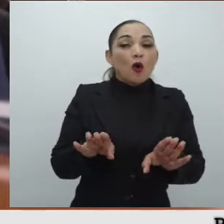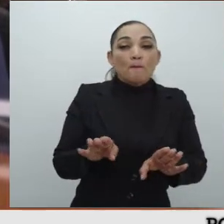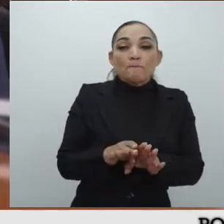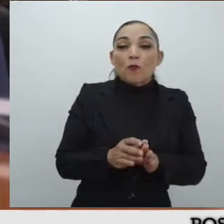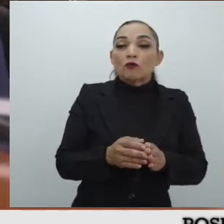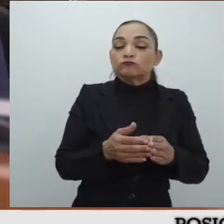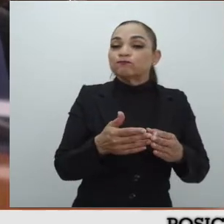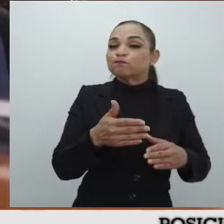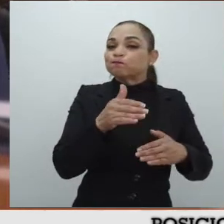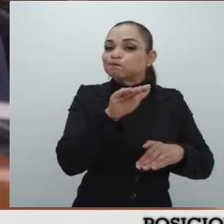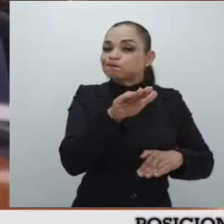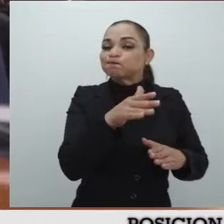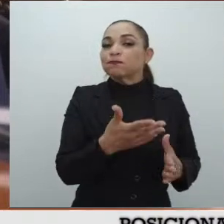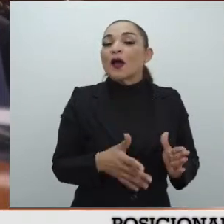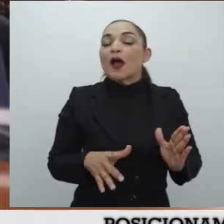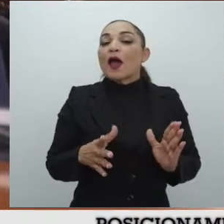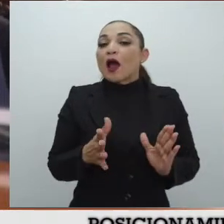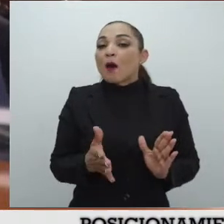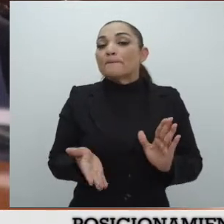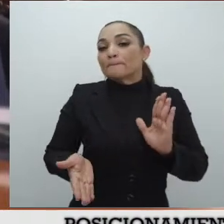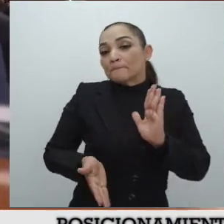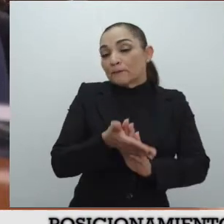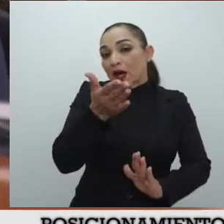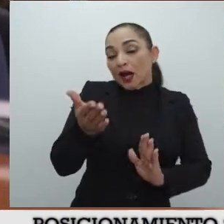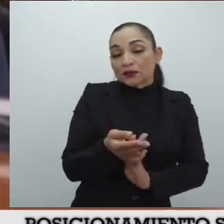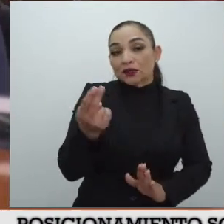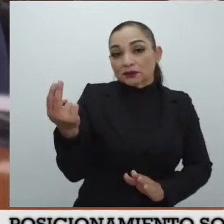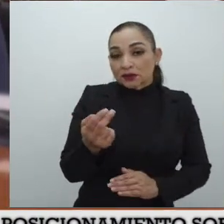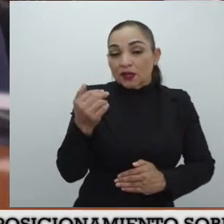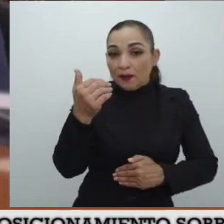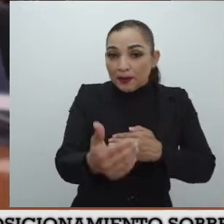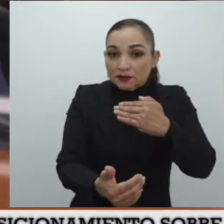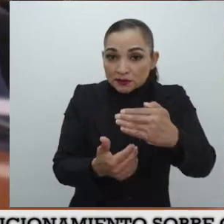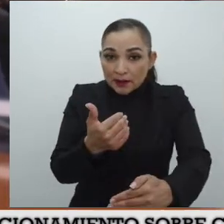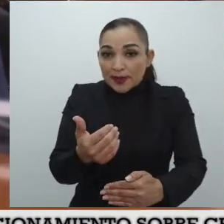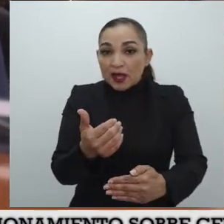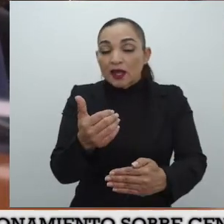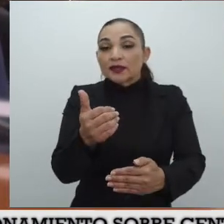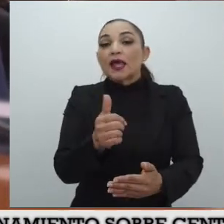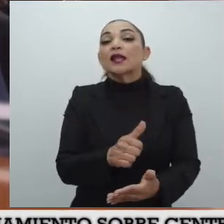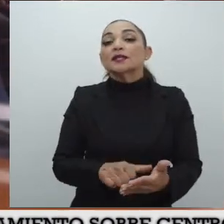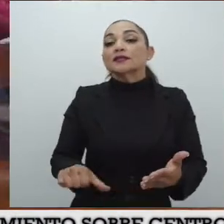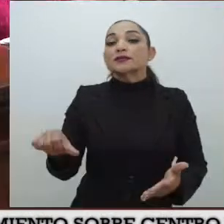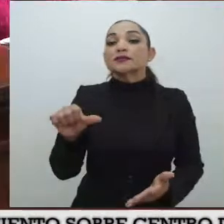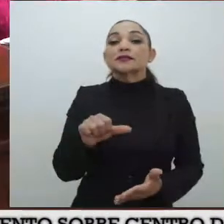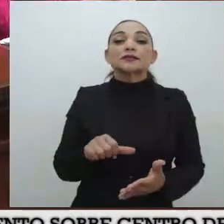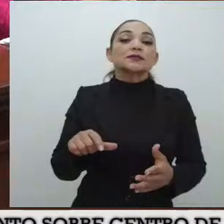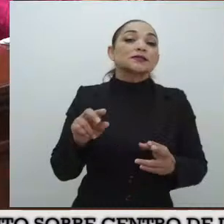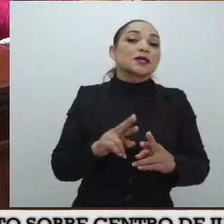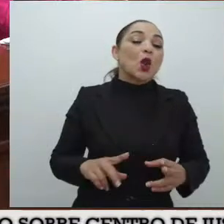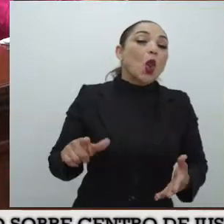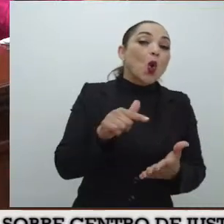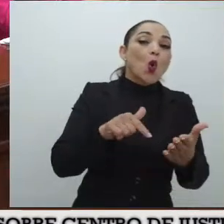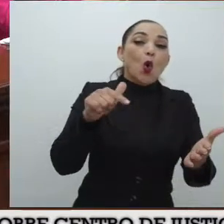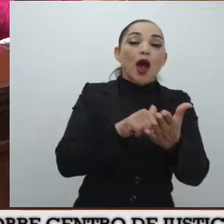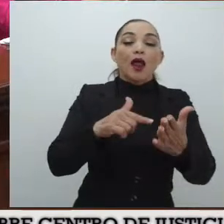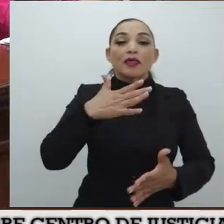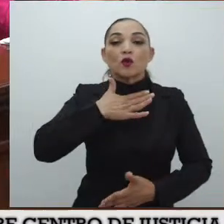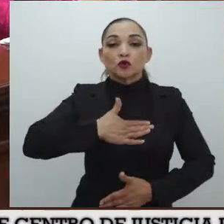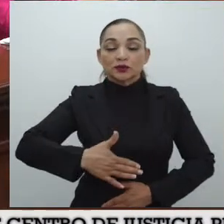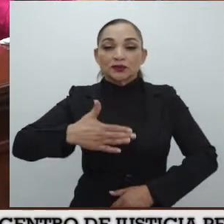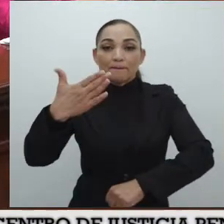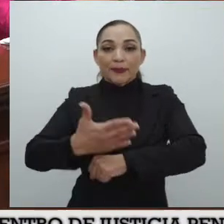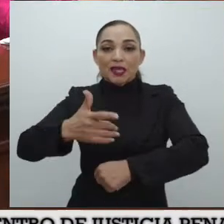avanzar en la concreción del Centro de Justicia Penal de Guasave, el cual, para ser